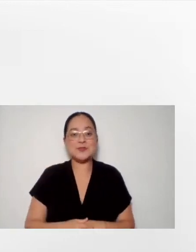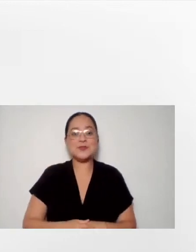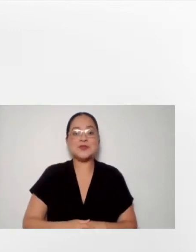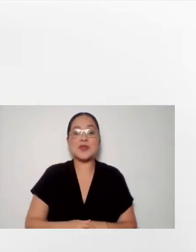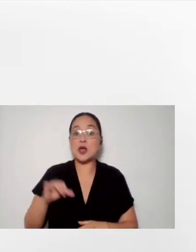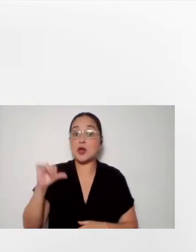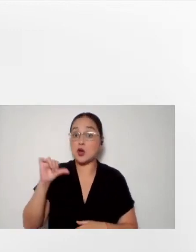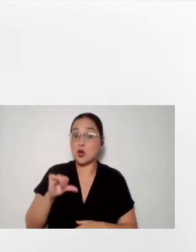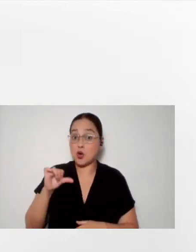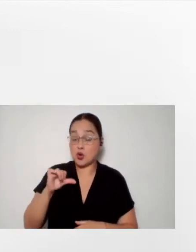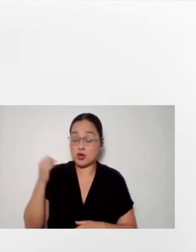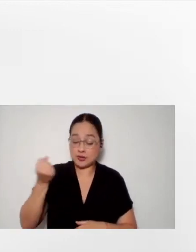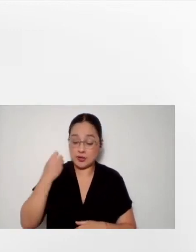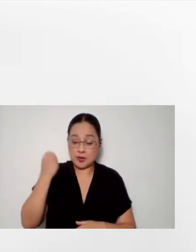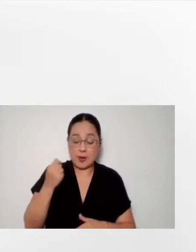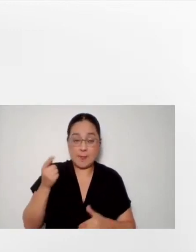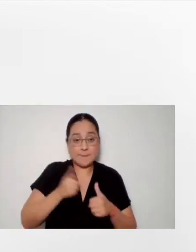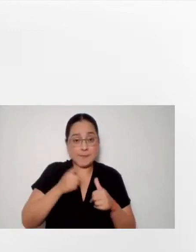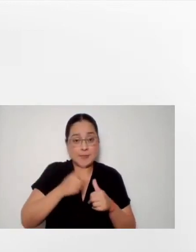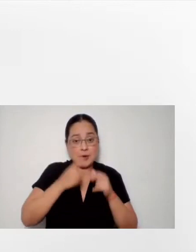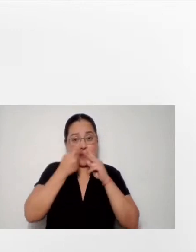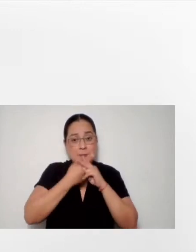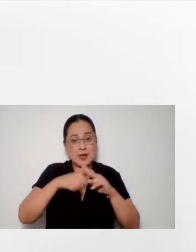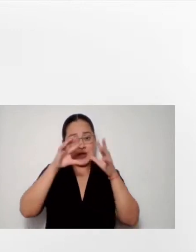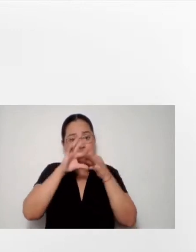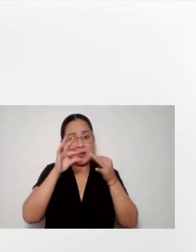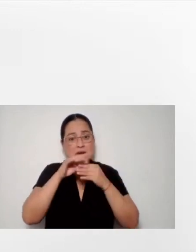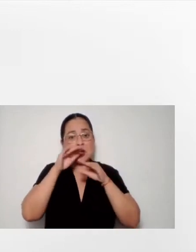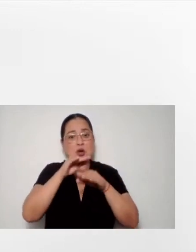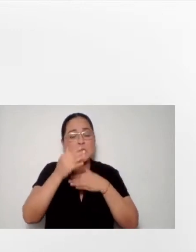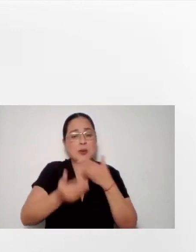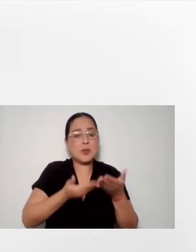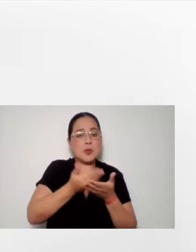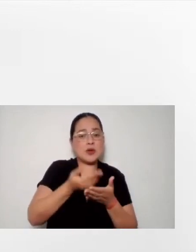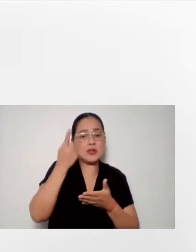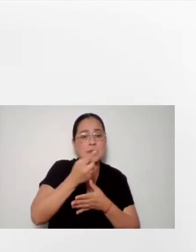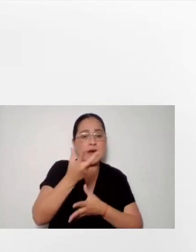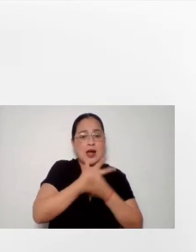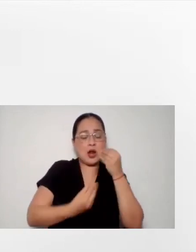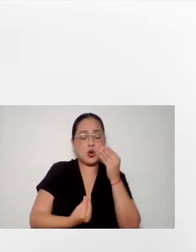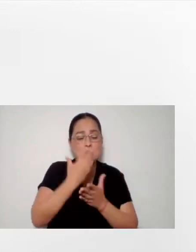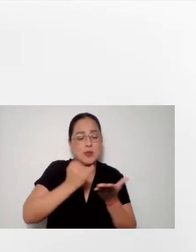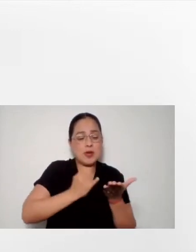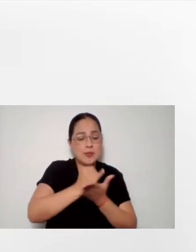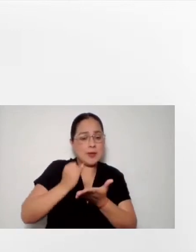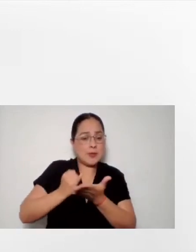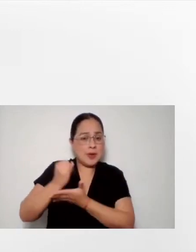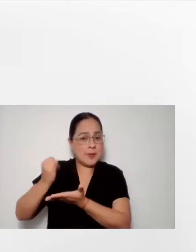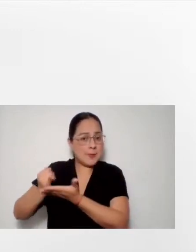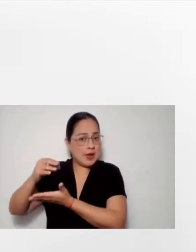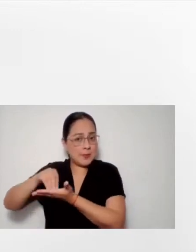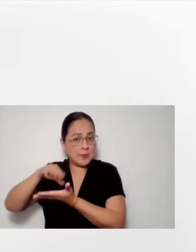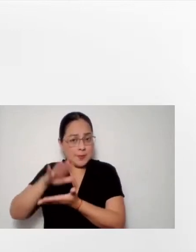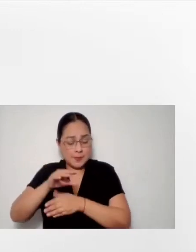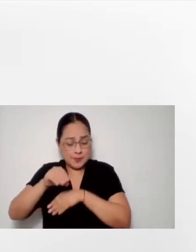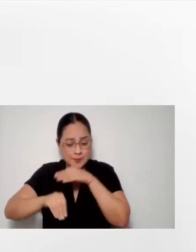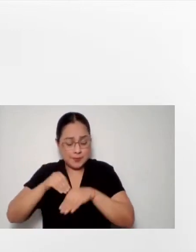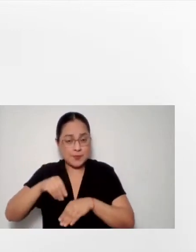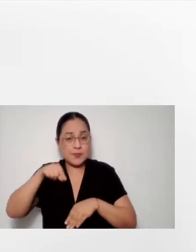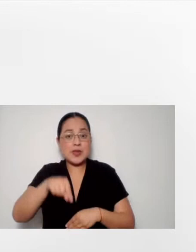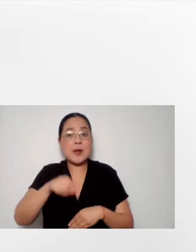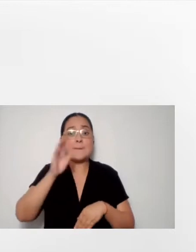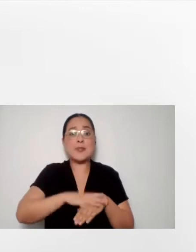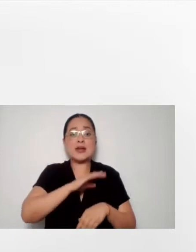sesión de hoy daré una breve introducción sobre el proyecto de reconstrucción de líneas jurisprudenciales, en específico